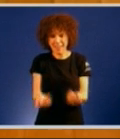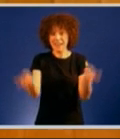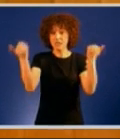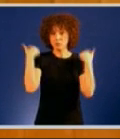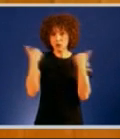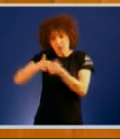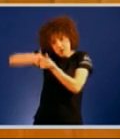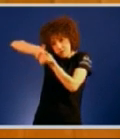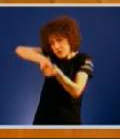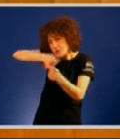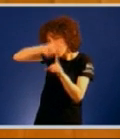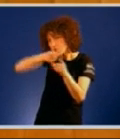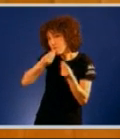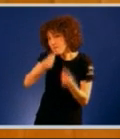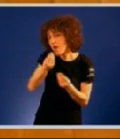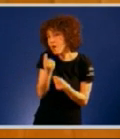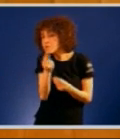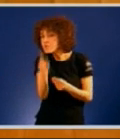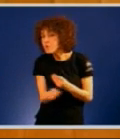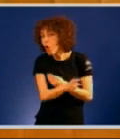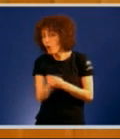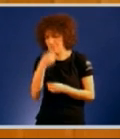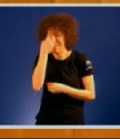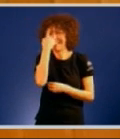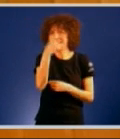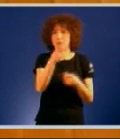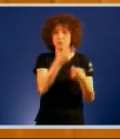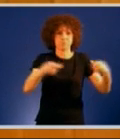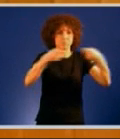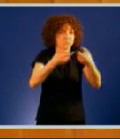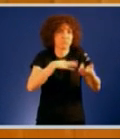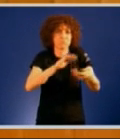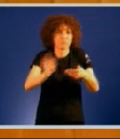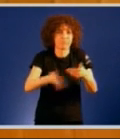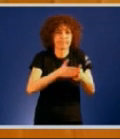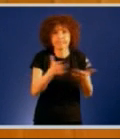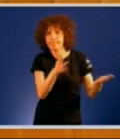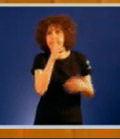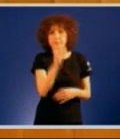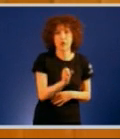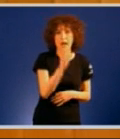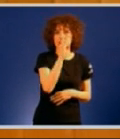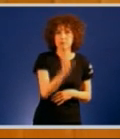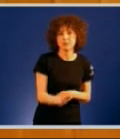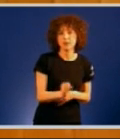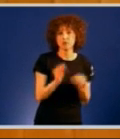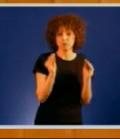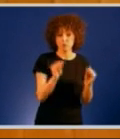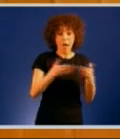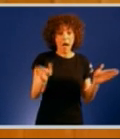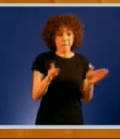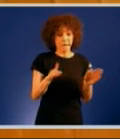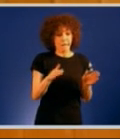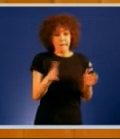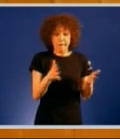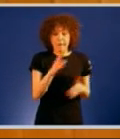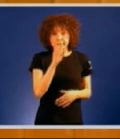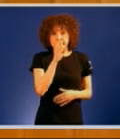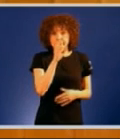facer un seguimento da utilidade desa axuda social, sabemos que as cooperativas pechan pois, en torno a 2 anos, 3 anos da súa